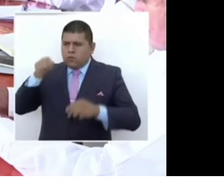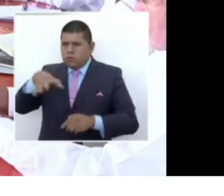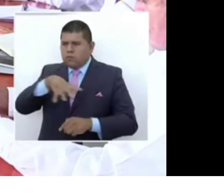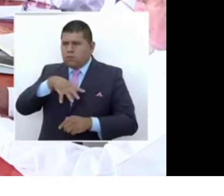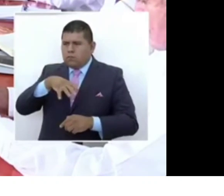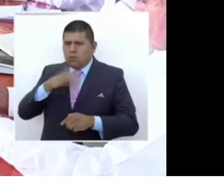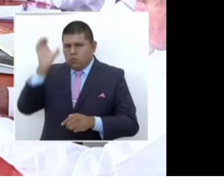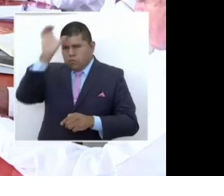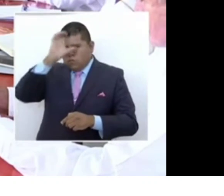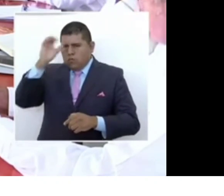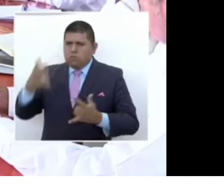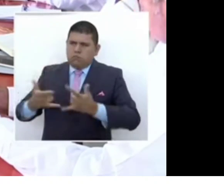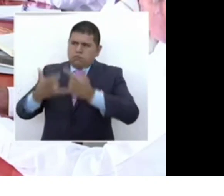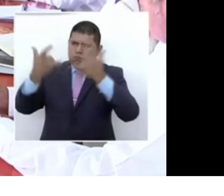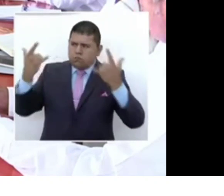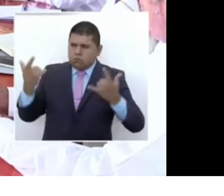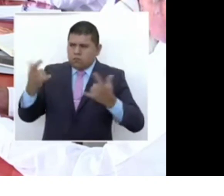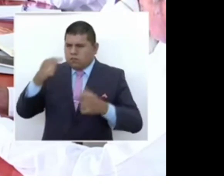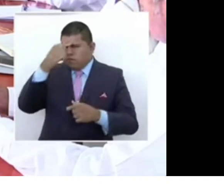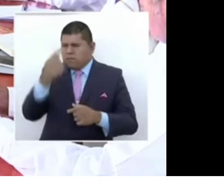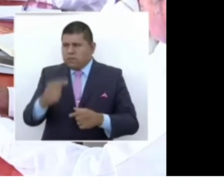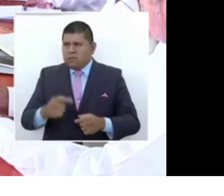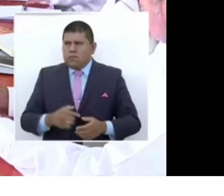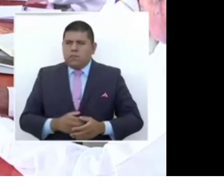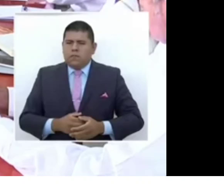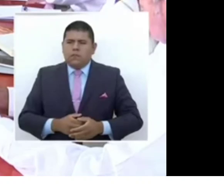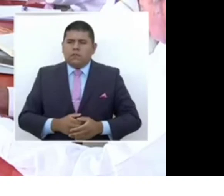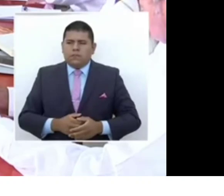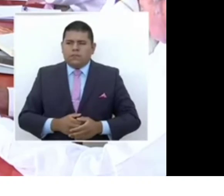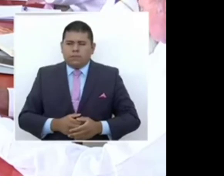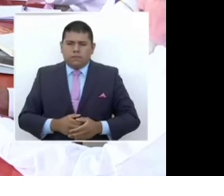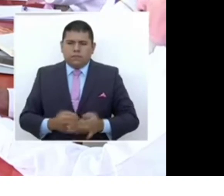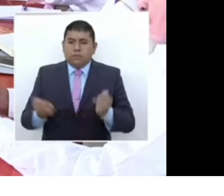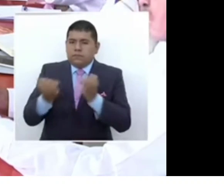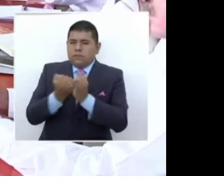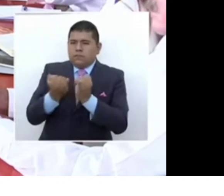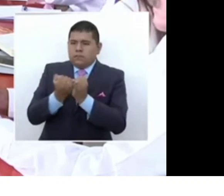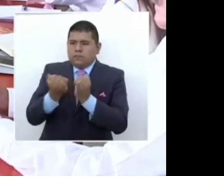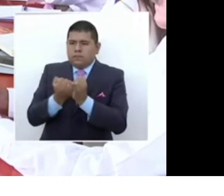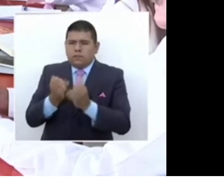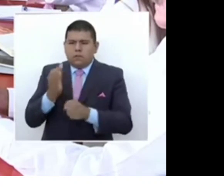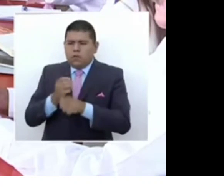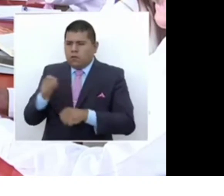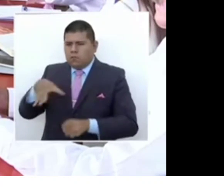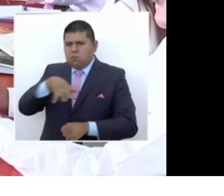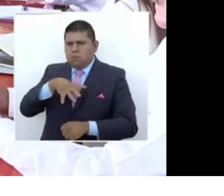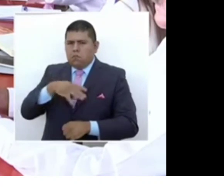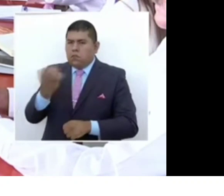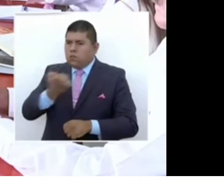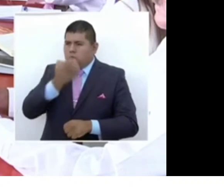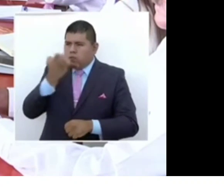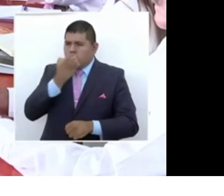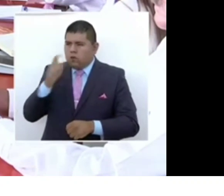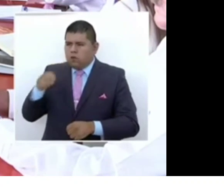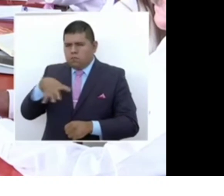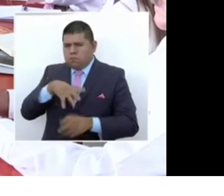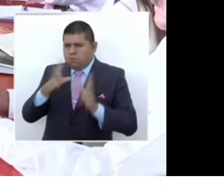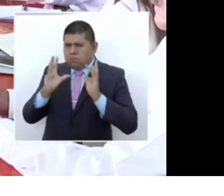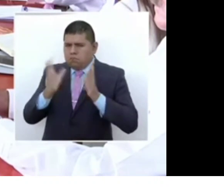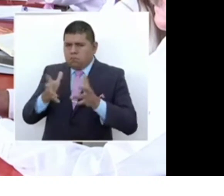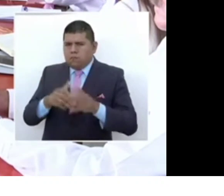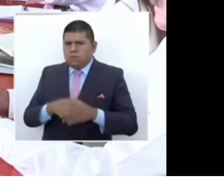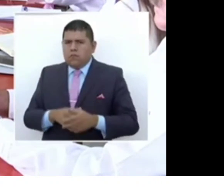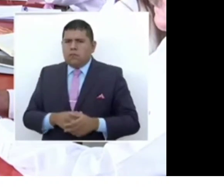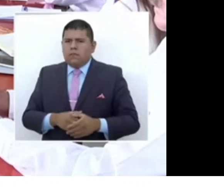Cultural e Histórico y ya está funcionando la Escuela de Desarrollo